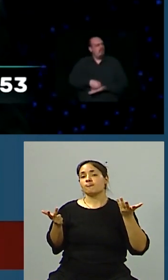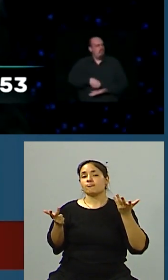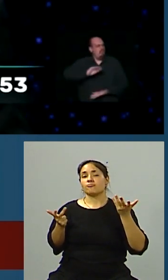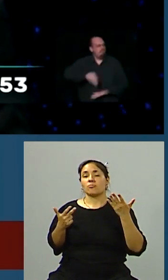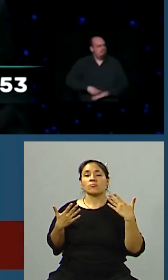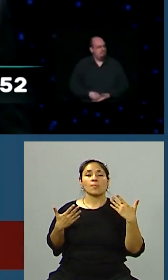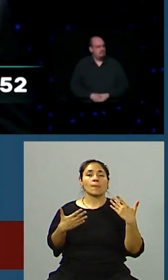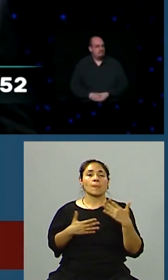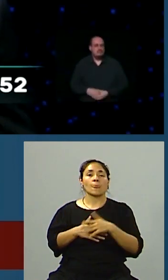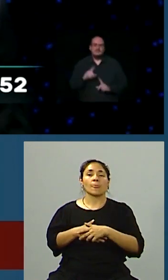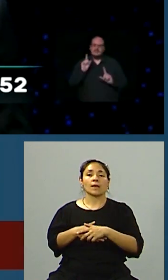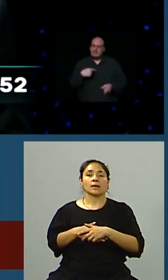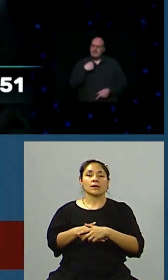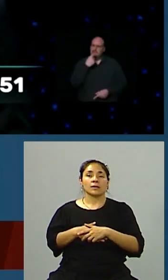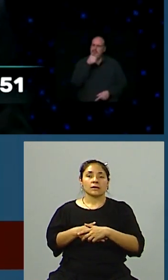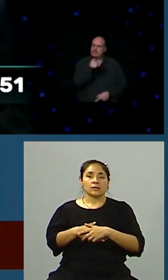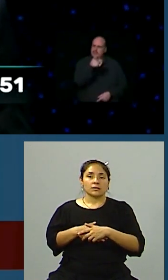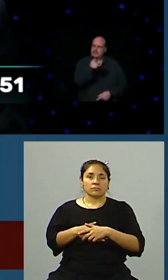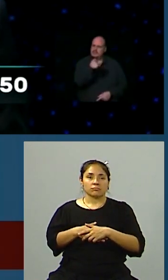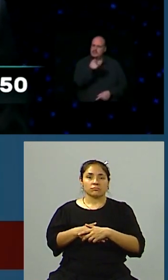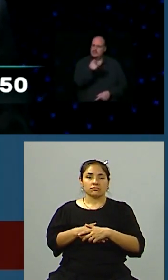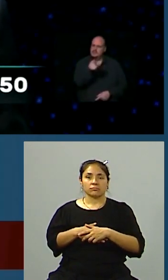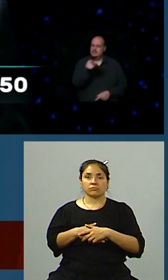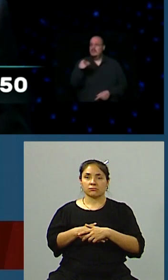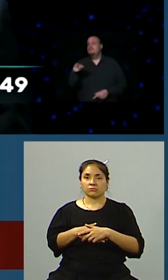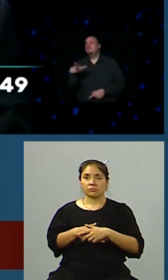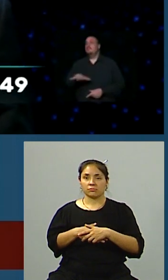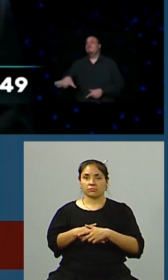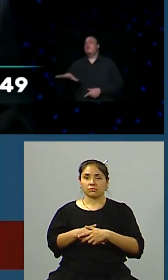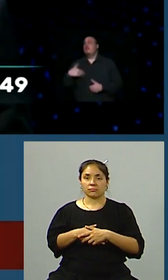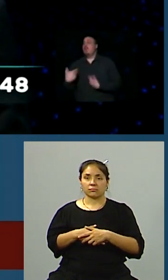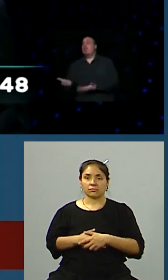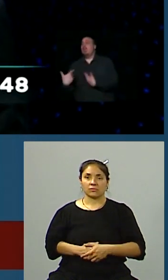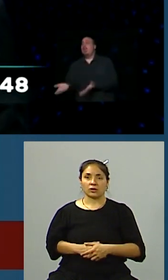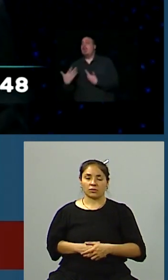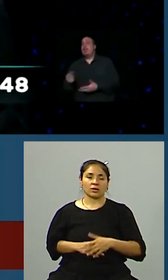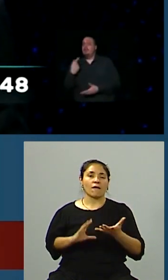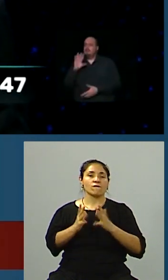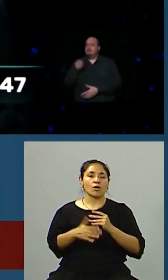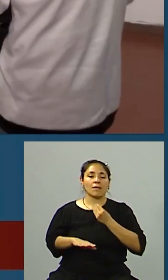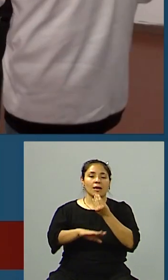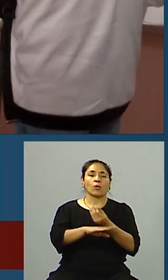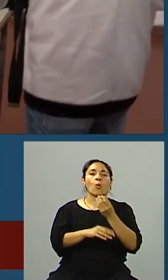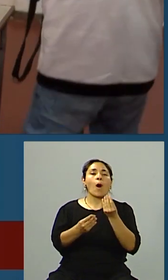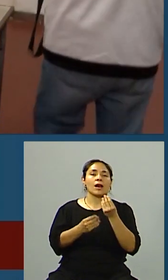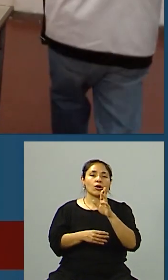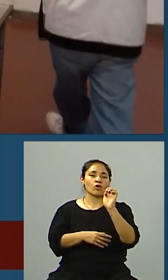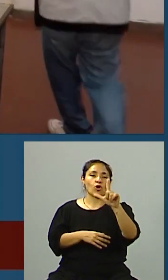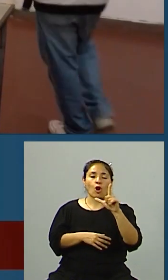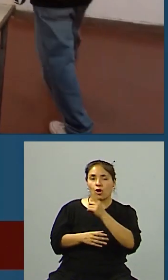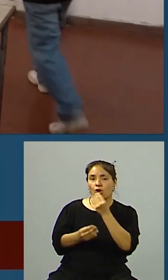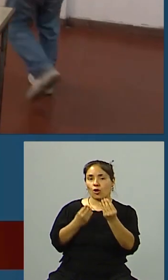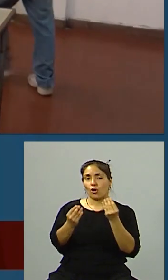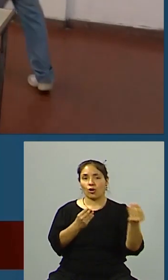un posicionamiento puede desperfilar el lugar desde donde se va a ejercer ese rol opositor. Entonces, la mayoría